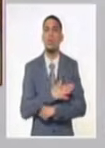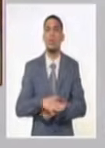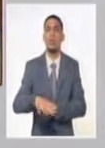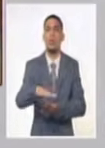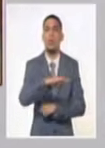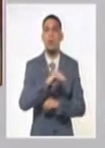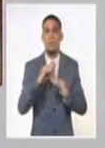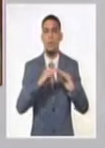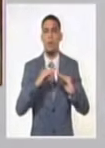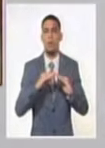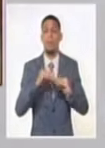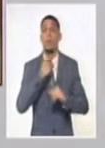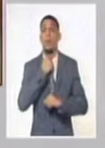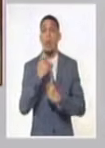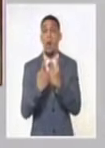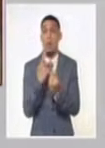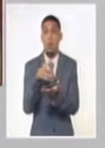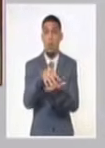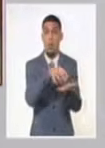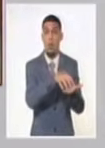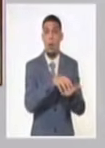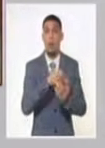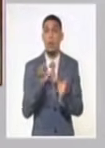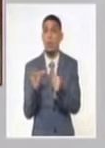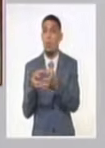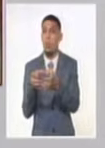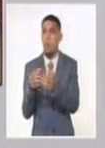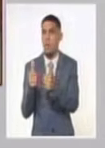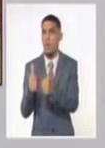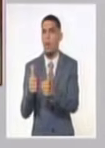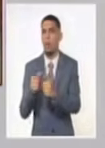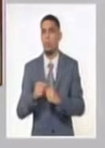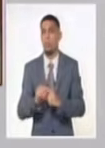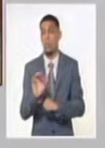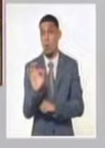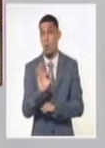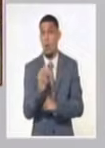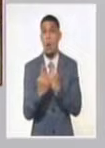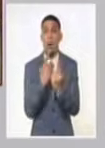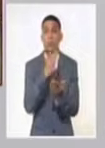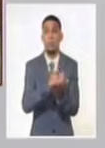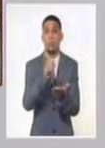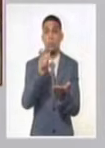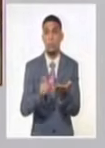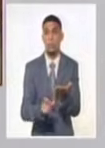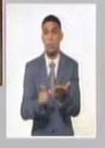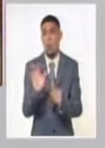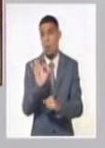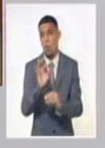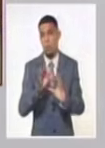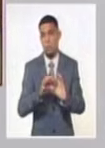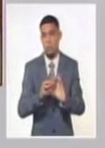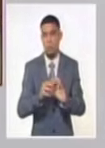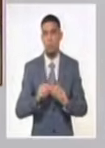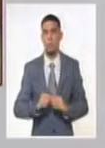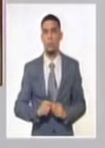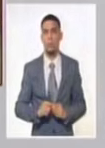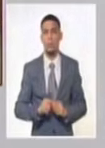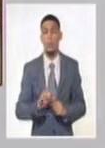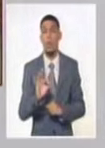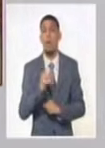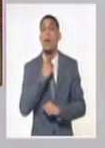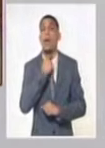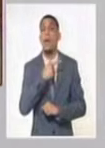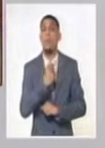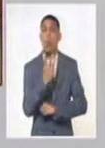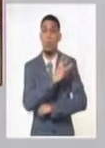que en algunos casos hay grupos completos, o hay estudiantes, o hay grados, o bueno, el caso de la Lenin, que ha